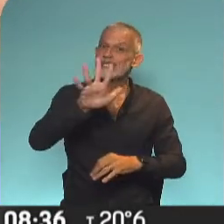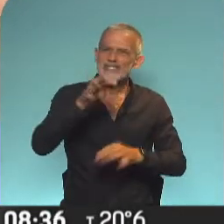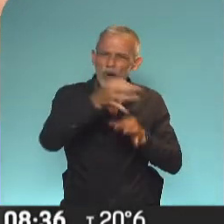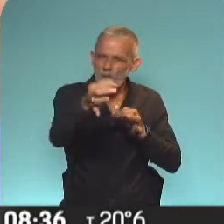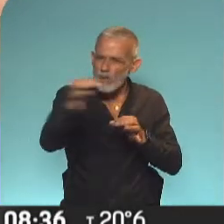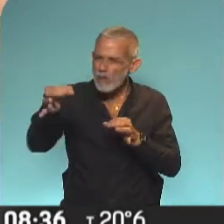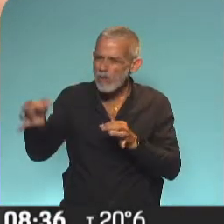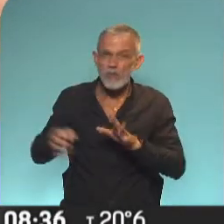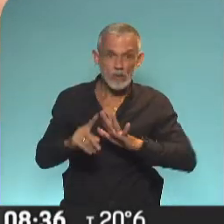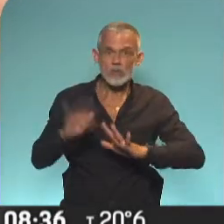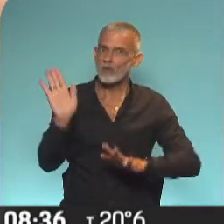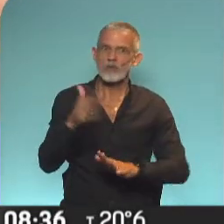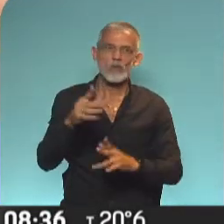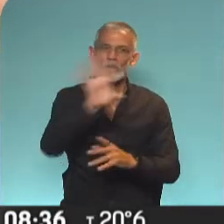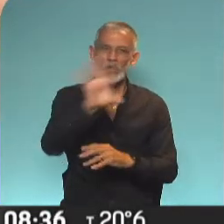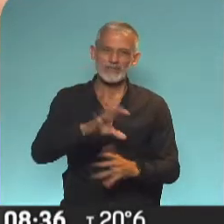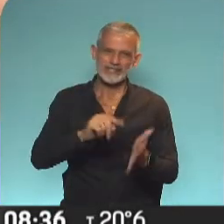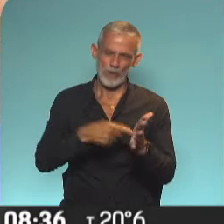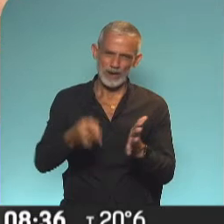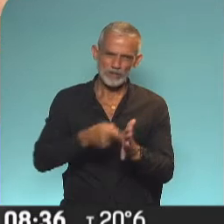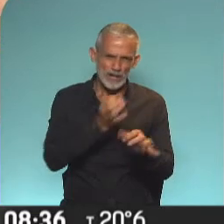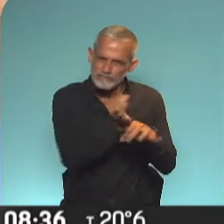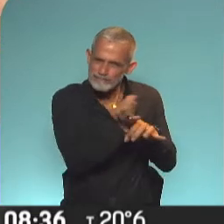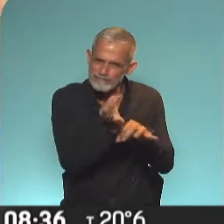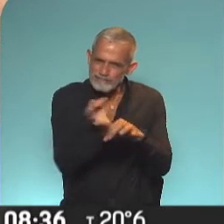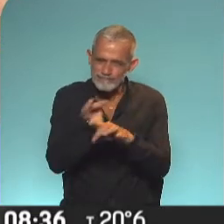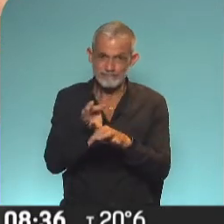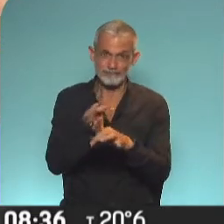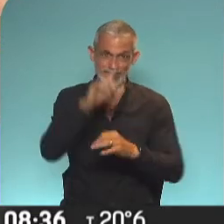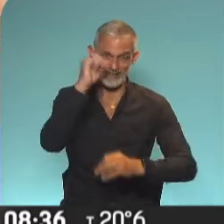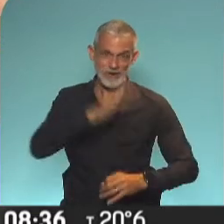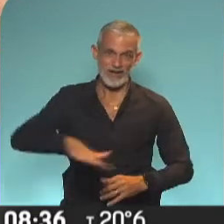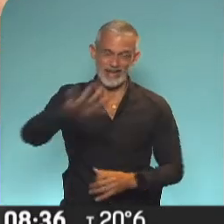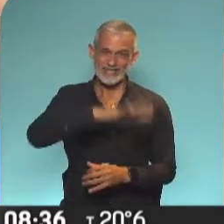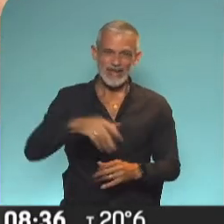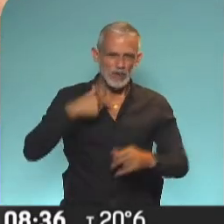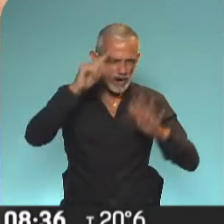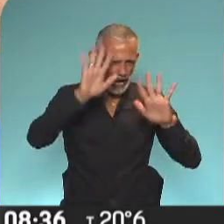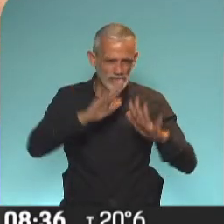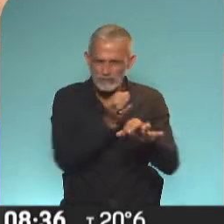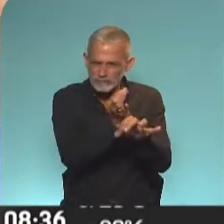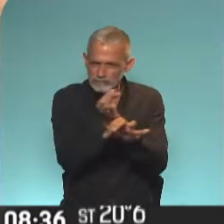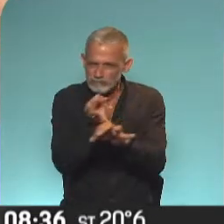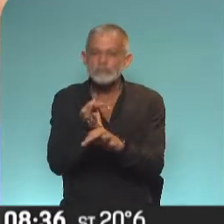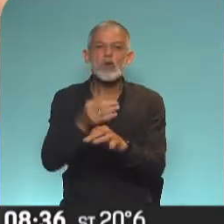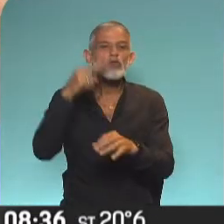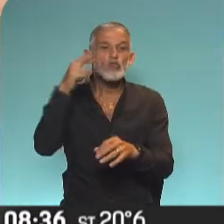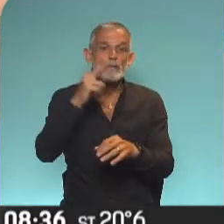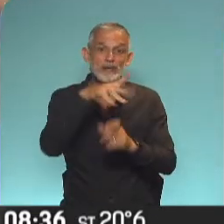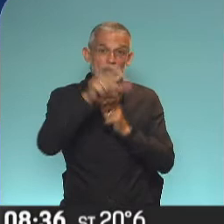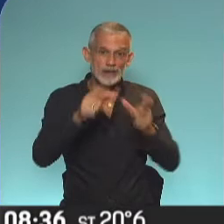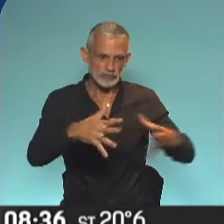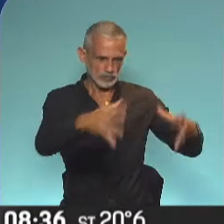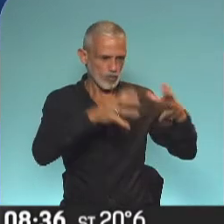de toda la provincia de Buenos Aires y en todo el Estado. Nosotros formamos cerca de 2.000